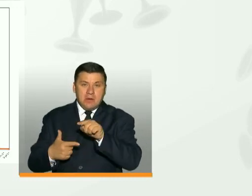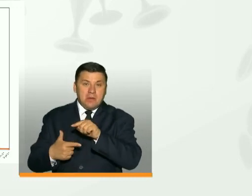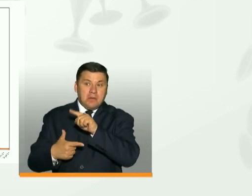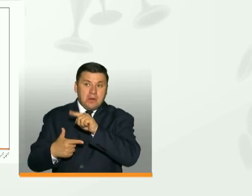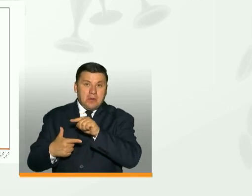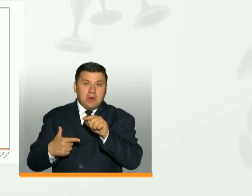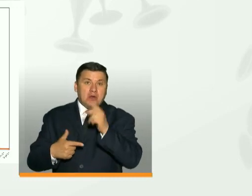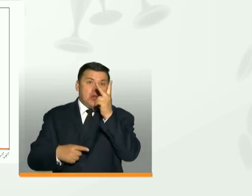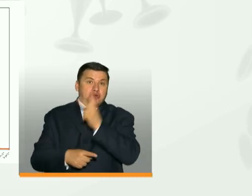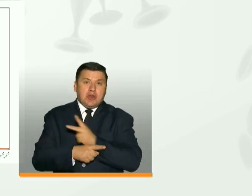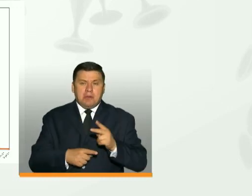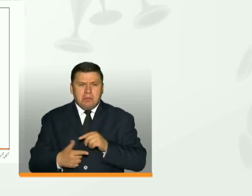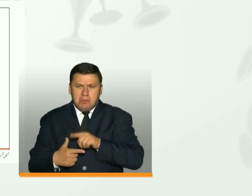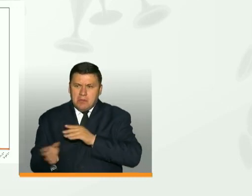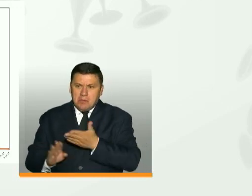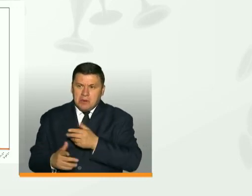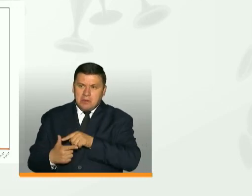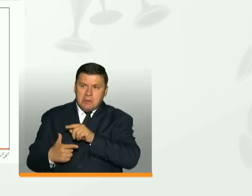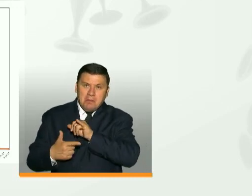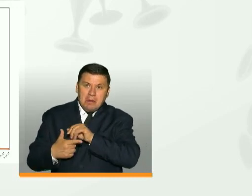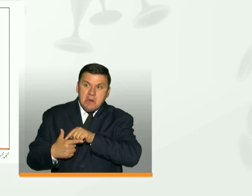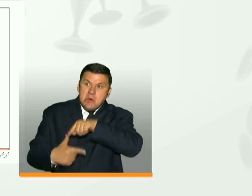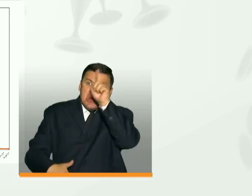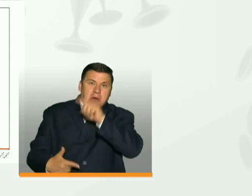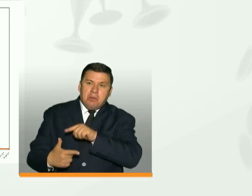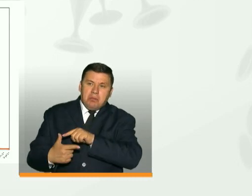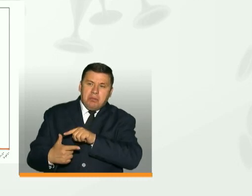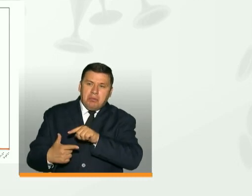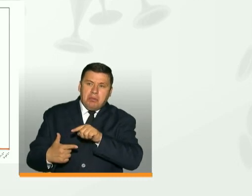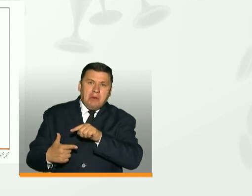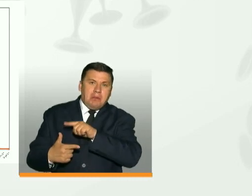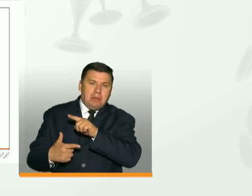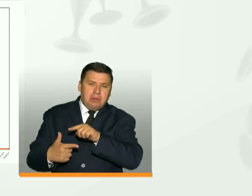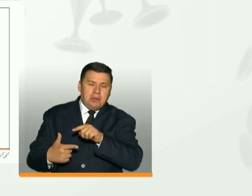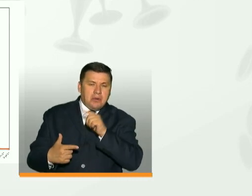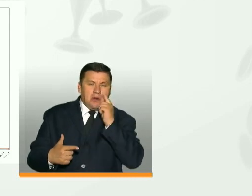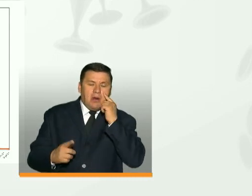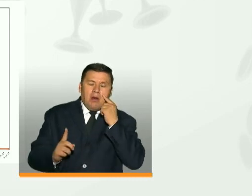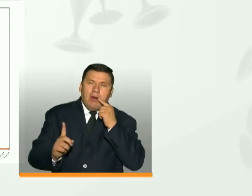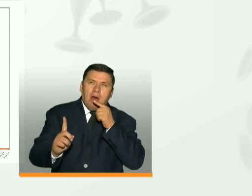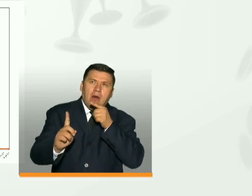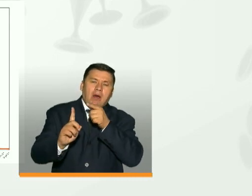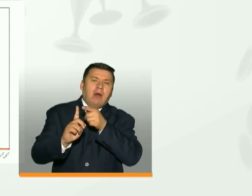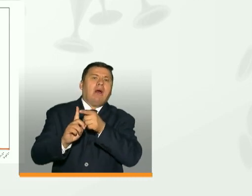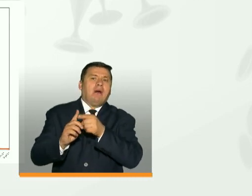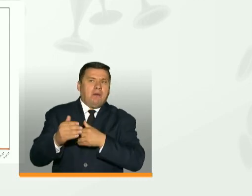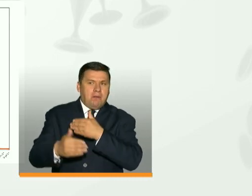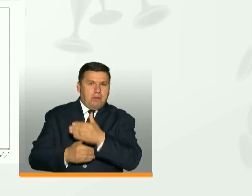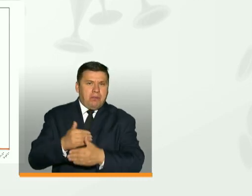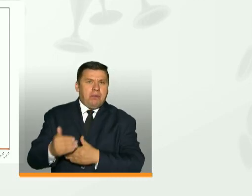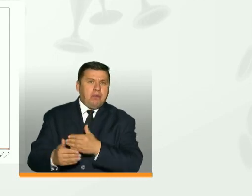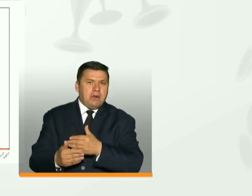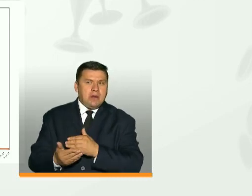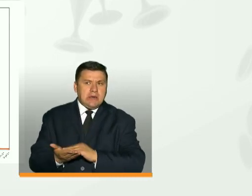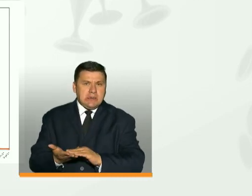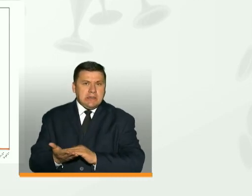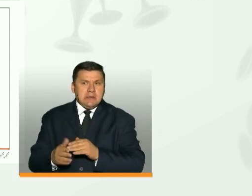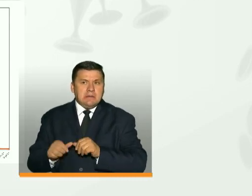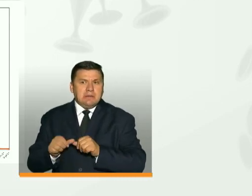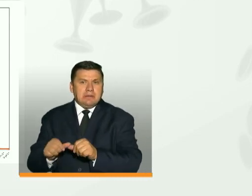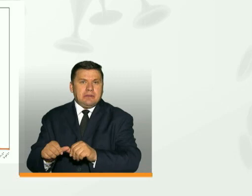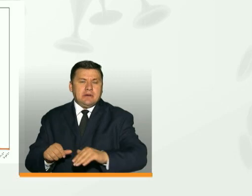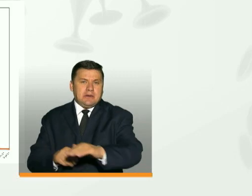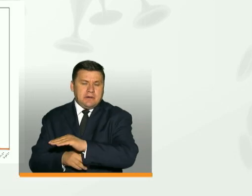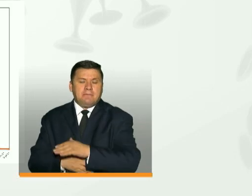últimas 2 semanas, situación que nos da un horizonte, digamos, de contención o de mantenimiento estable de la